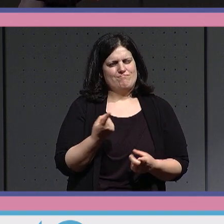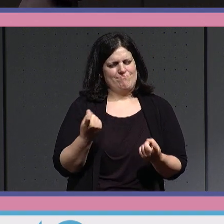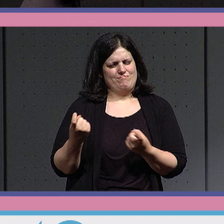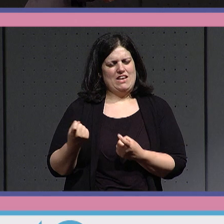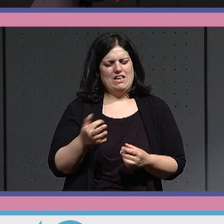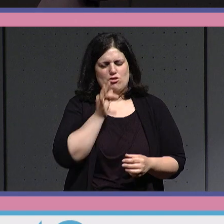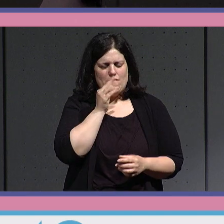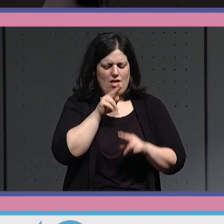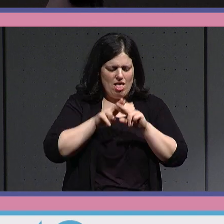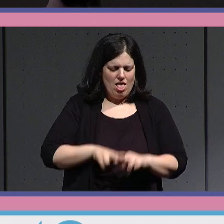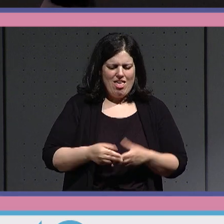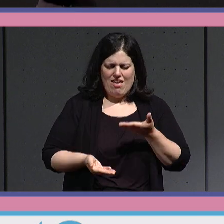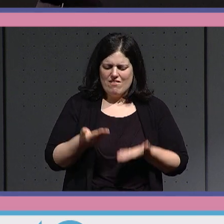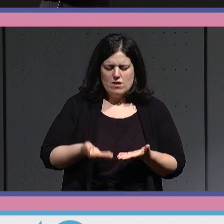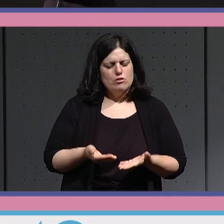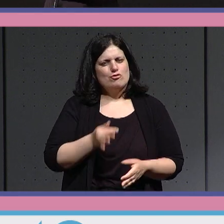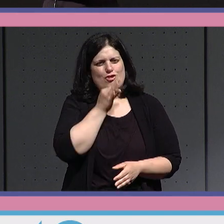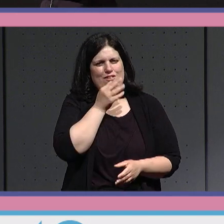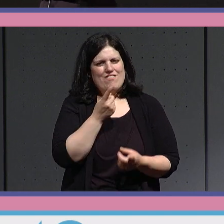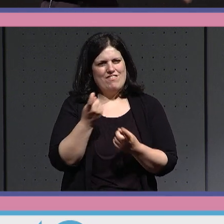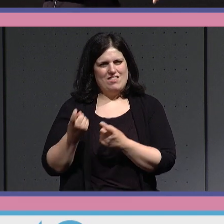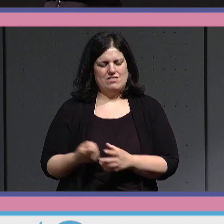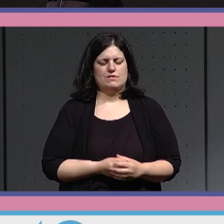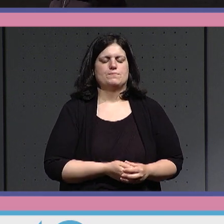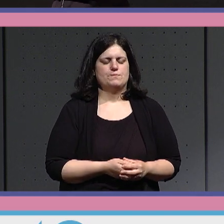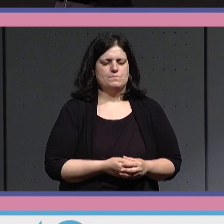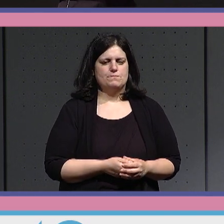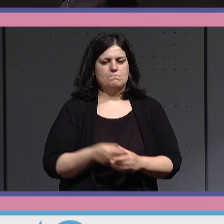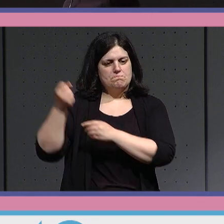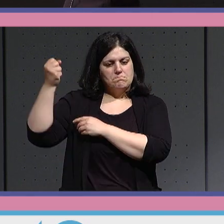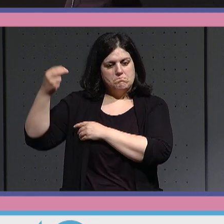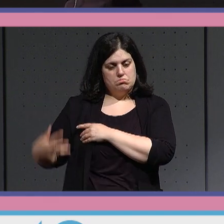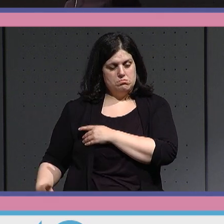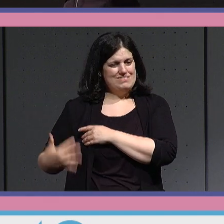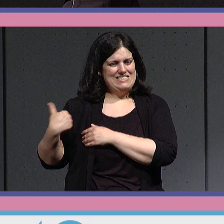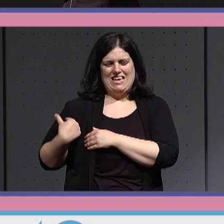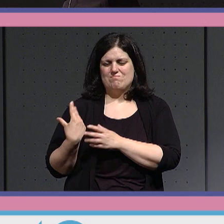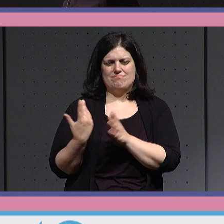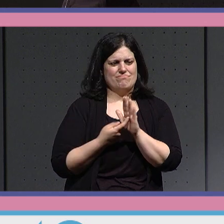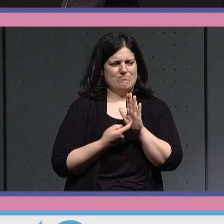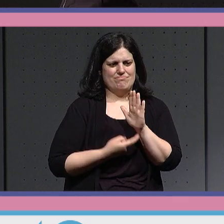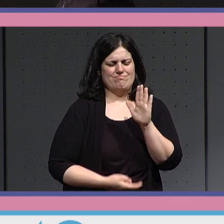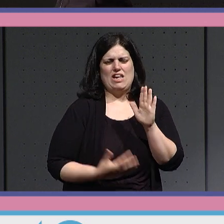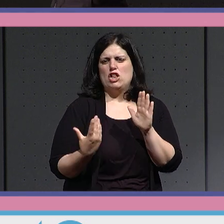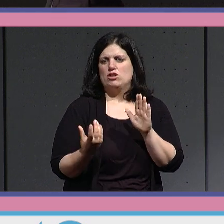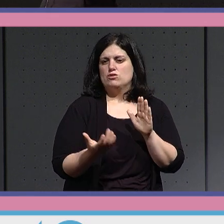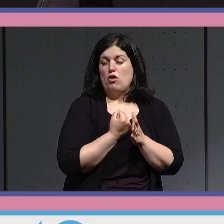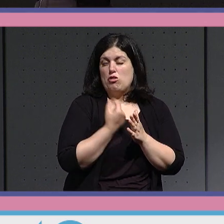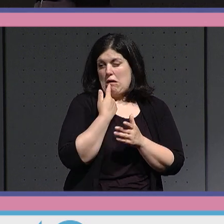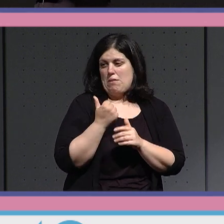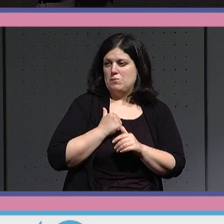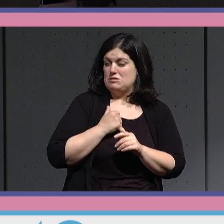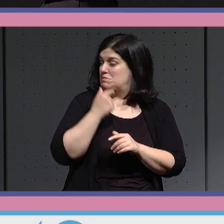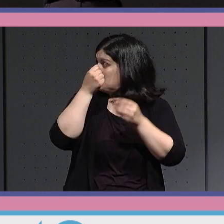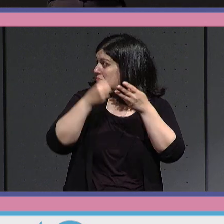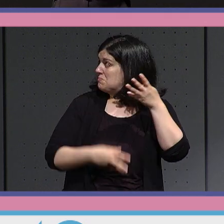pocos instrumentos de evaluación que realmente nos sirvan. Casi cualquier cosa, eso es un listado que habla de casi cualquier cosa y además que traigo a colación porque